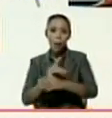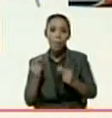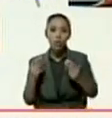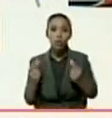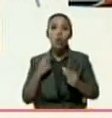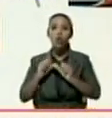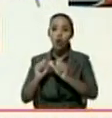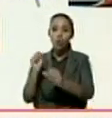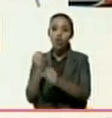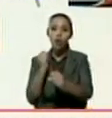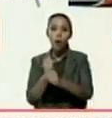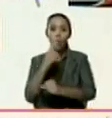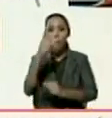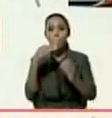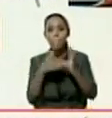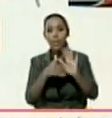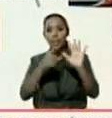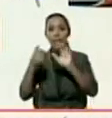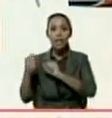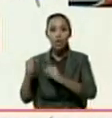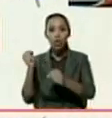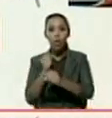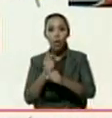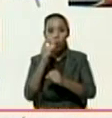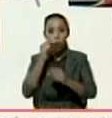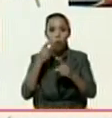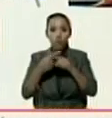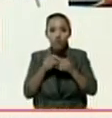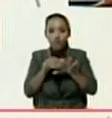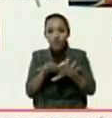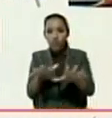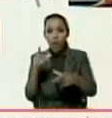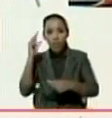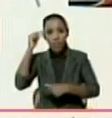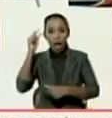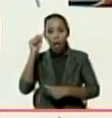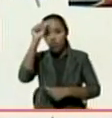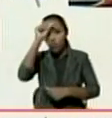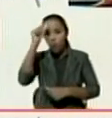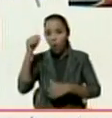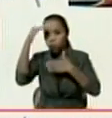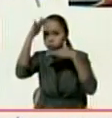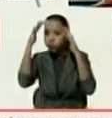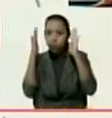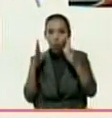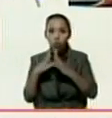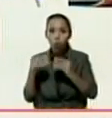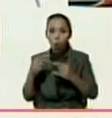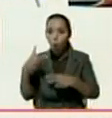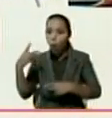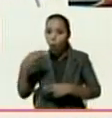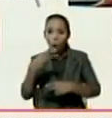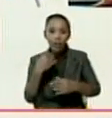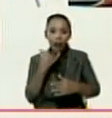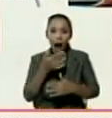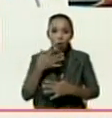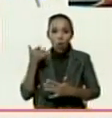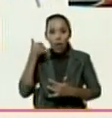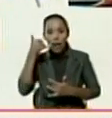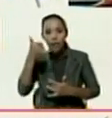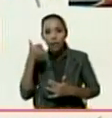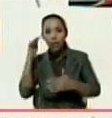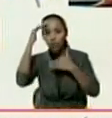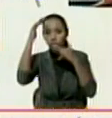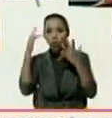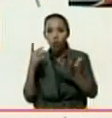ayer había 1.600 trabajadores de Cante B desplegados el día domingo atendiendo cortes de fibra óptica en la región oriente del país, entre